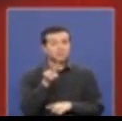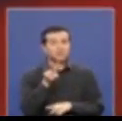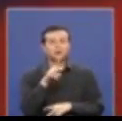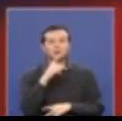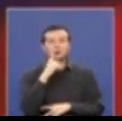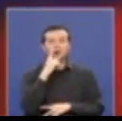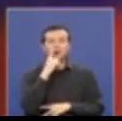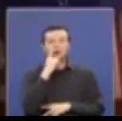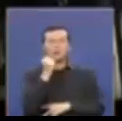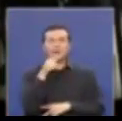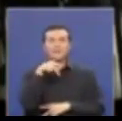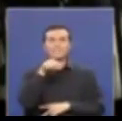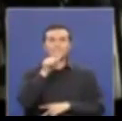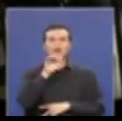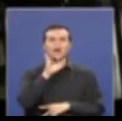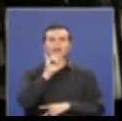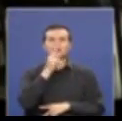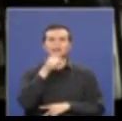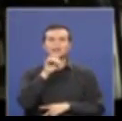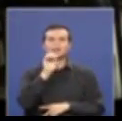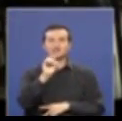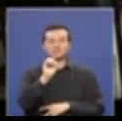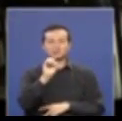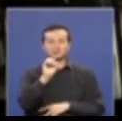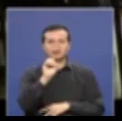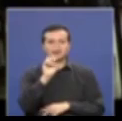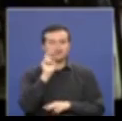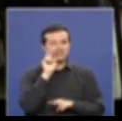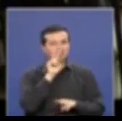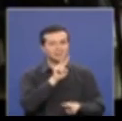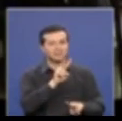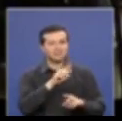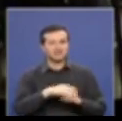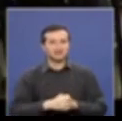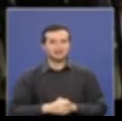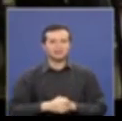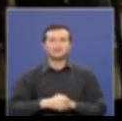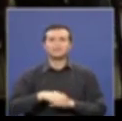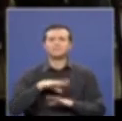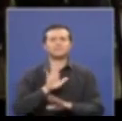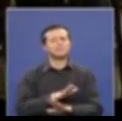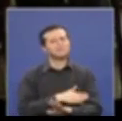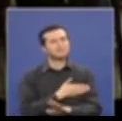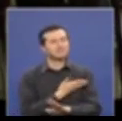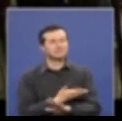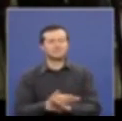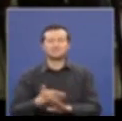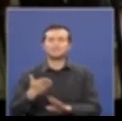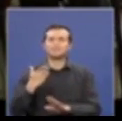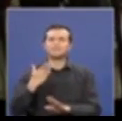está Patiño? También vino... Ah, ¿dónde está? Sácalo. El alma muere